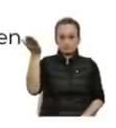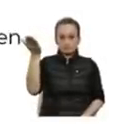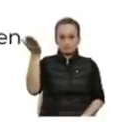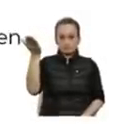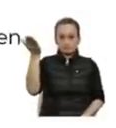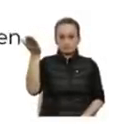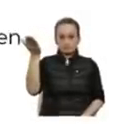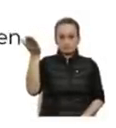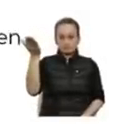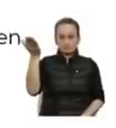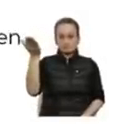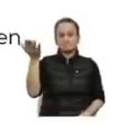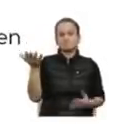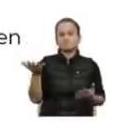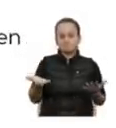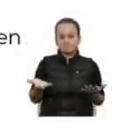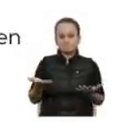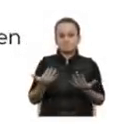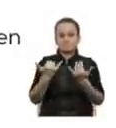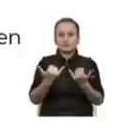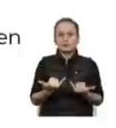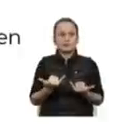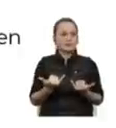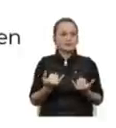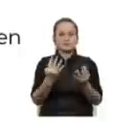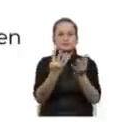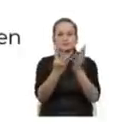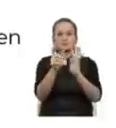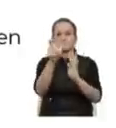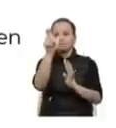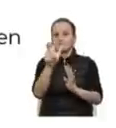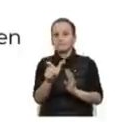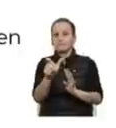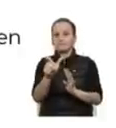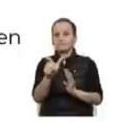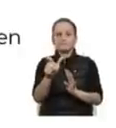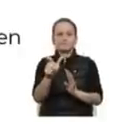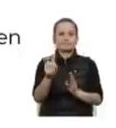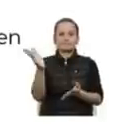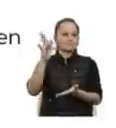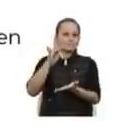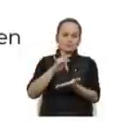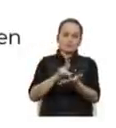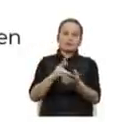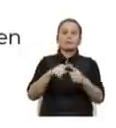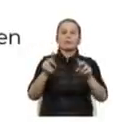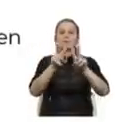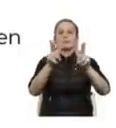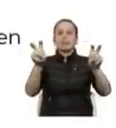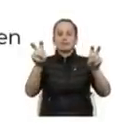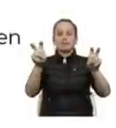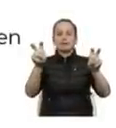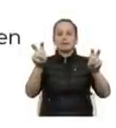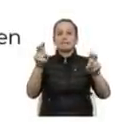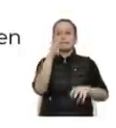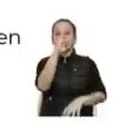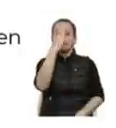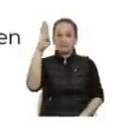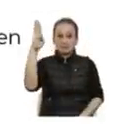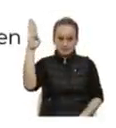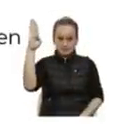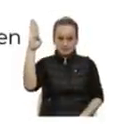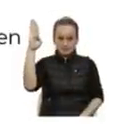no está desafortunadamente en este momento el senador, pero al hablar del tema de